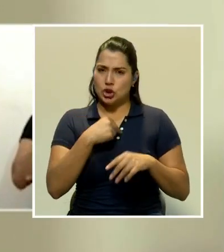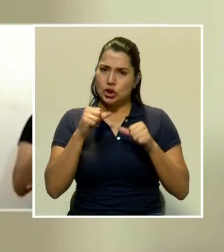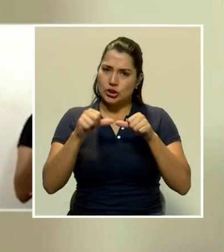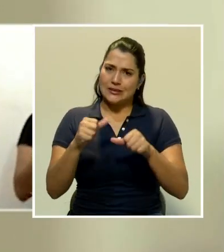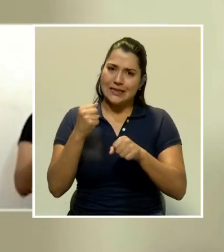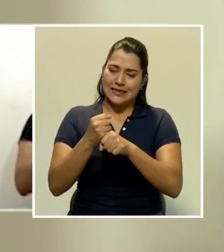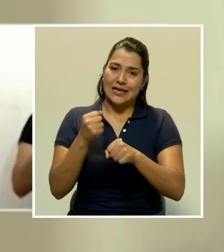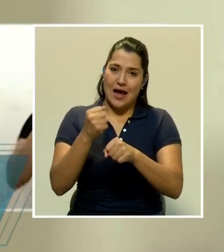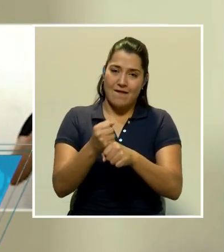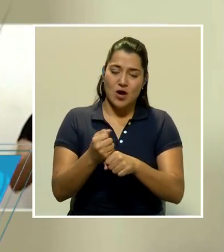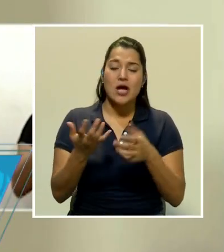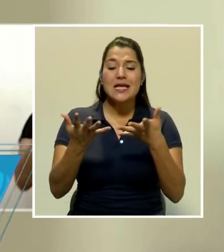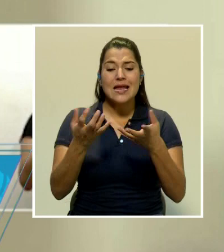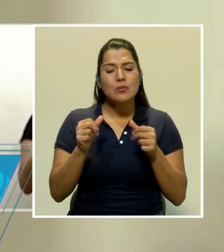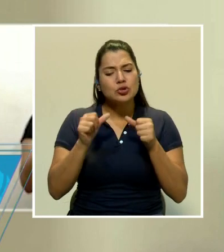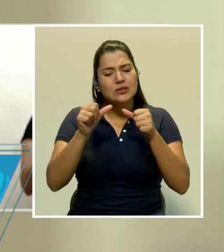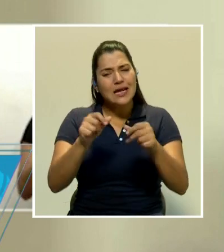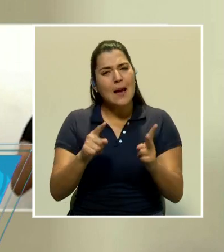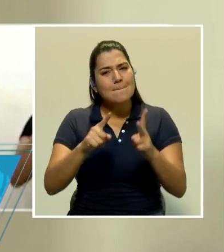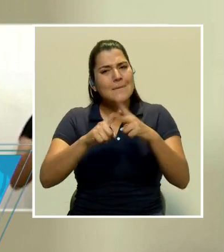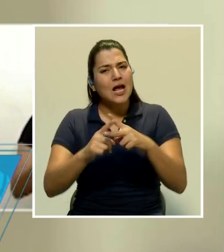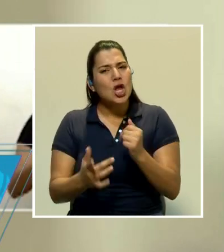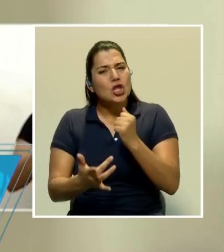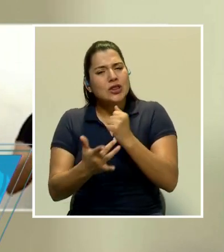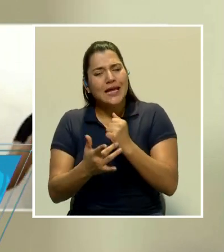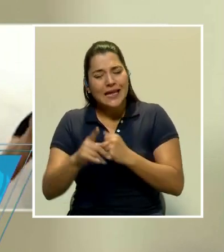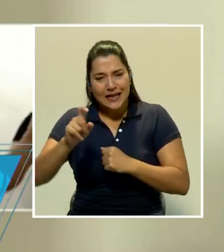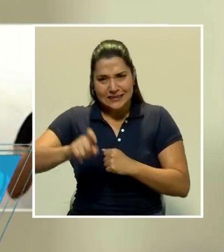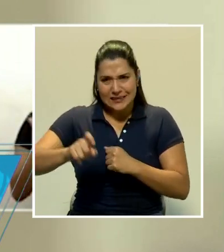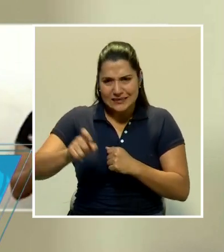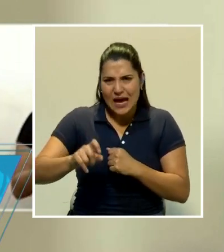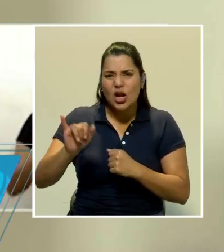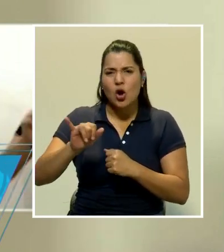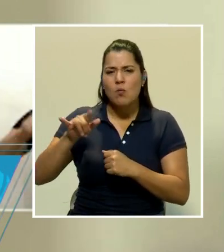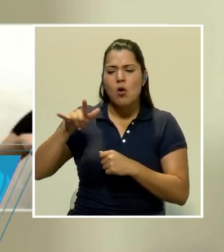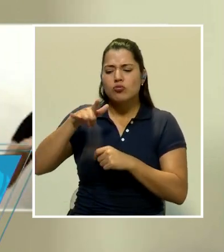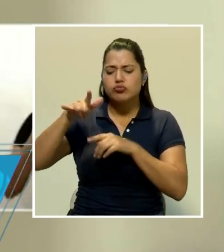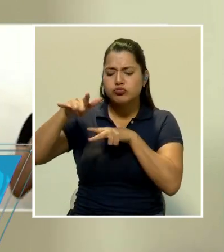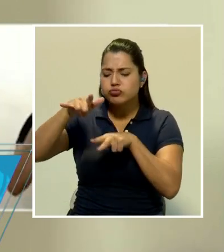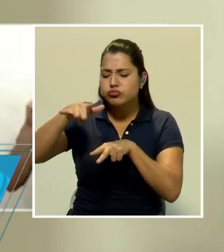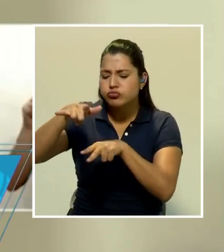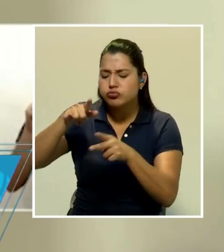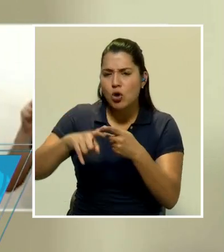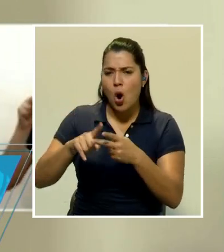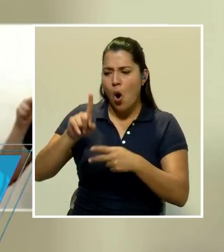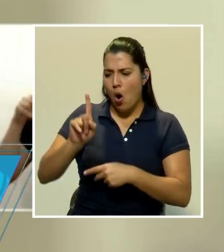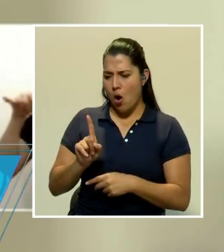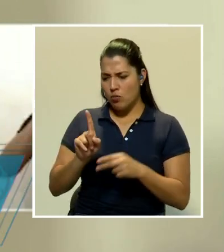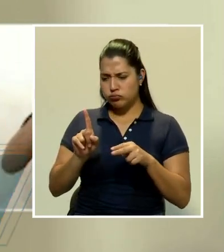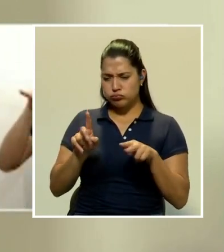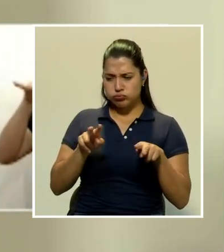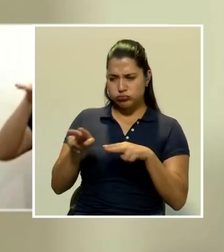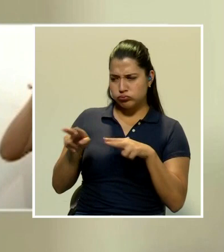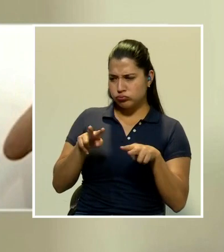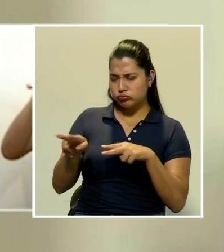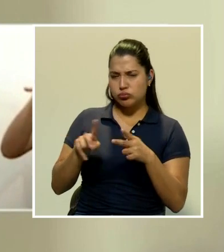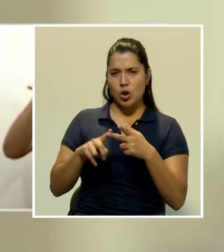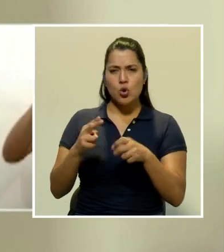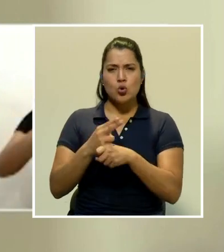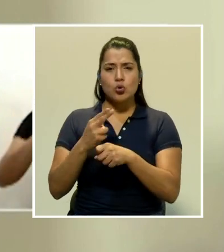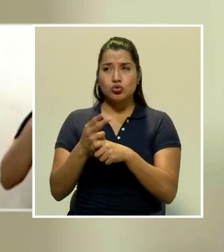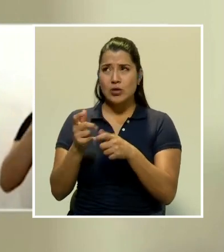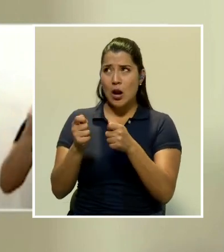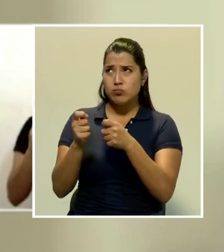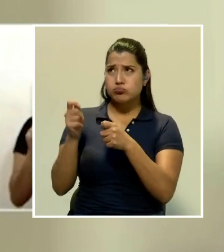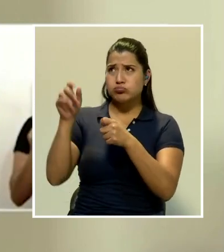seguir aplicando todas las técnicas posibles, vigilancias aéreas, vigilancia terrestre, utilizaciones de drones,